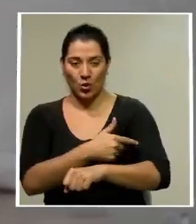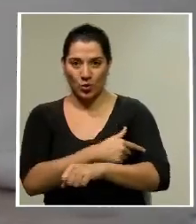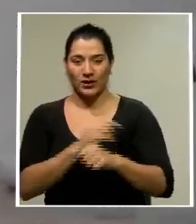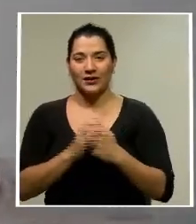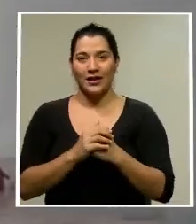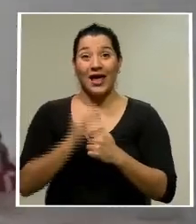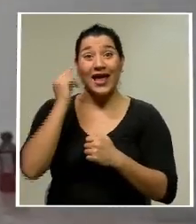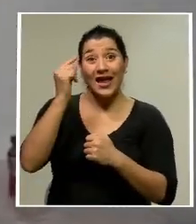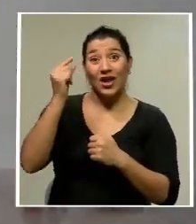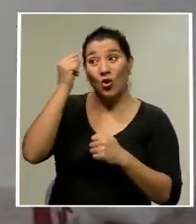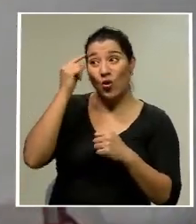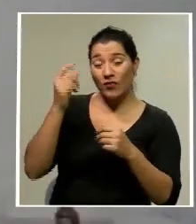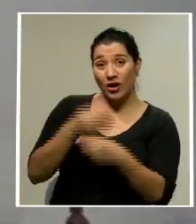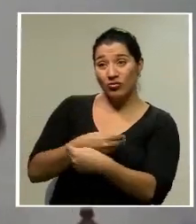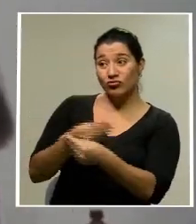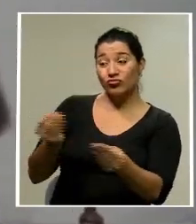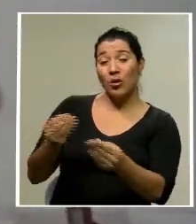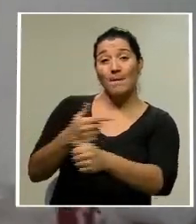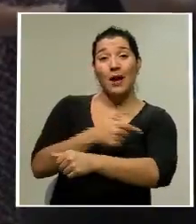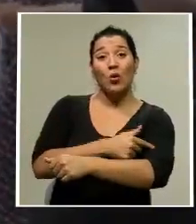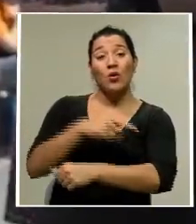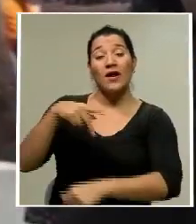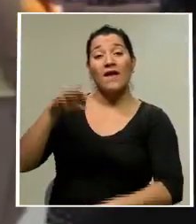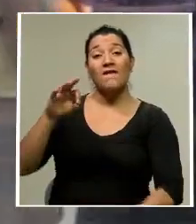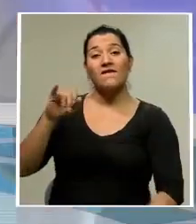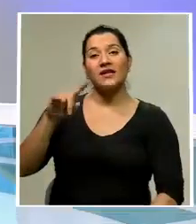gobierno liberara la vacuna de Pfizer para todos.